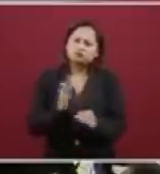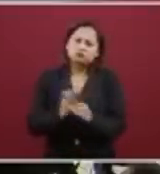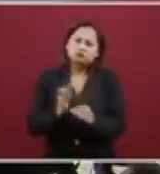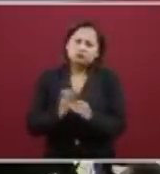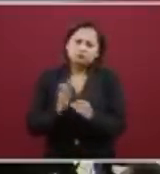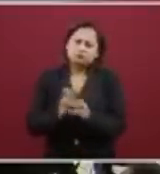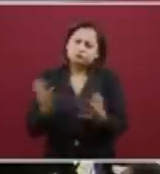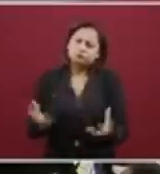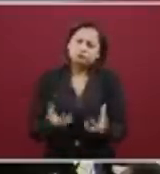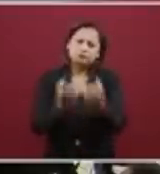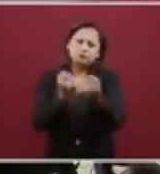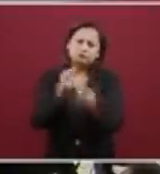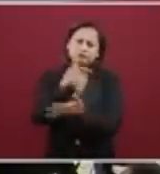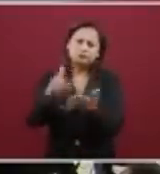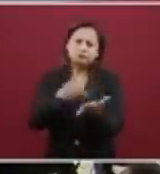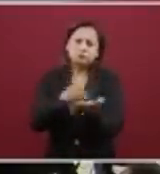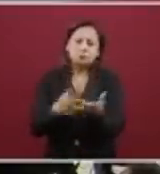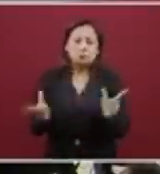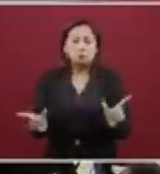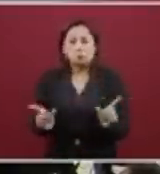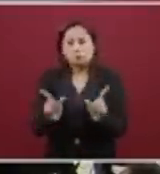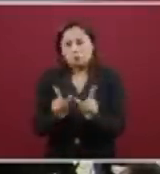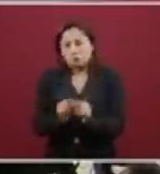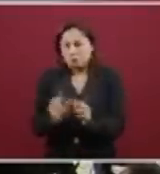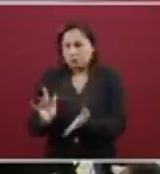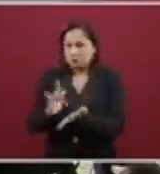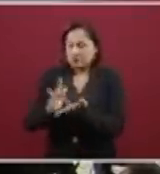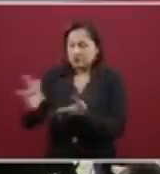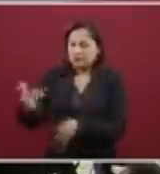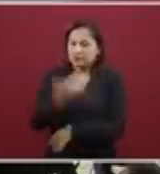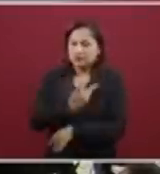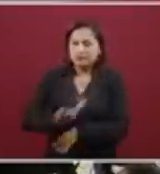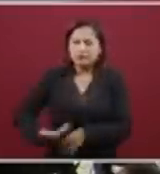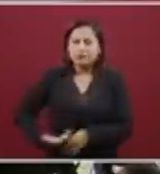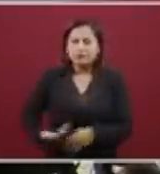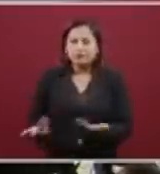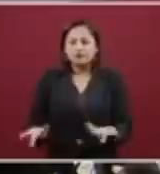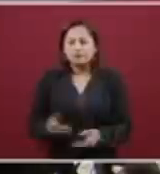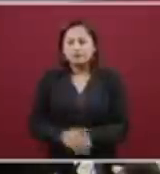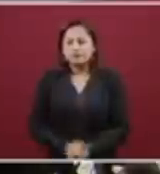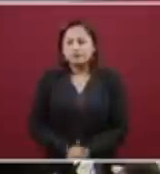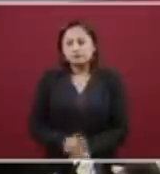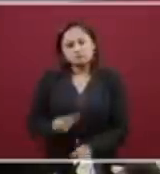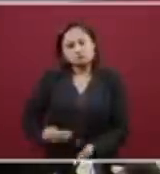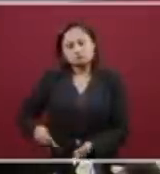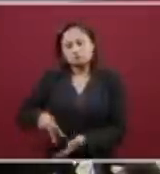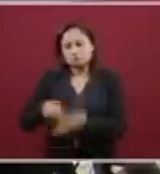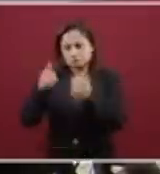les agradezco mucho los disposición presidentes y sobre sus órdenes para cualquier pregunta gracias